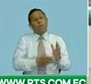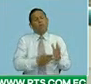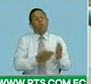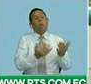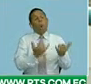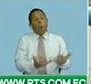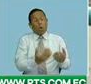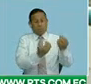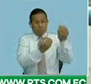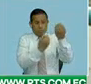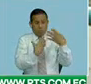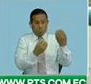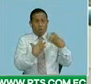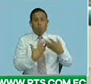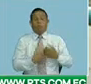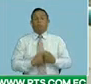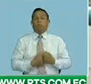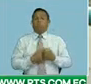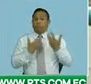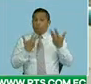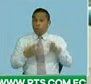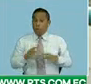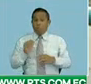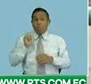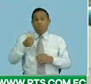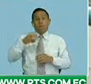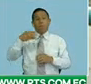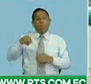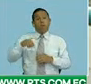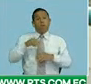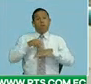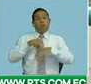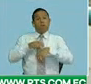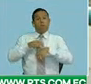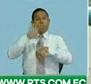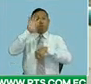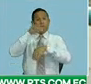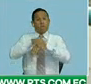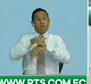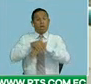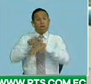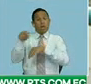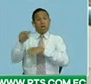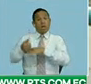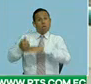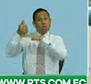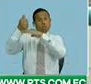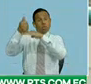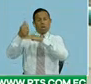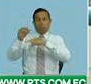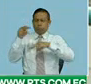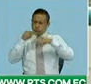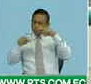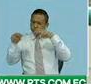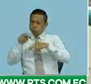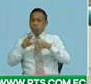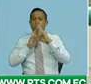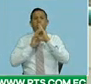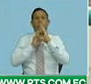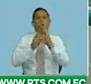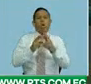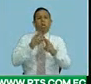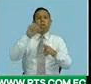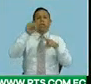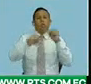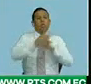las 16 horas deberá tomar una decisión en torno al habeas corpus instructivo solicitado por su defensa para que lo traigan a